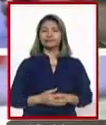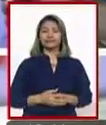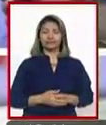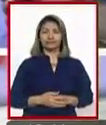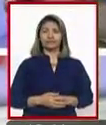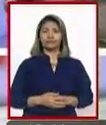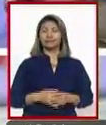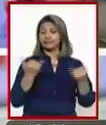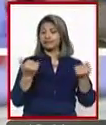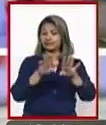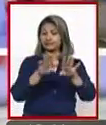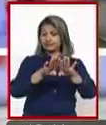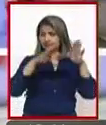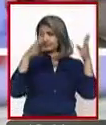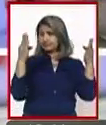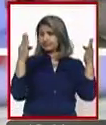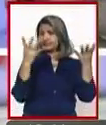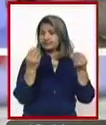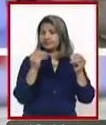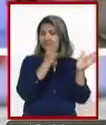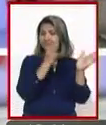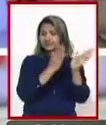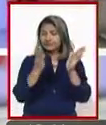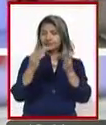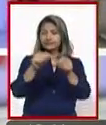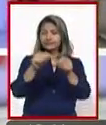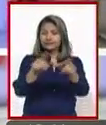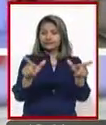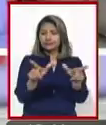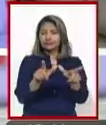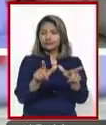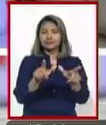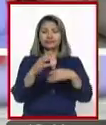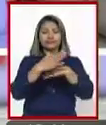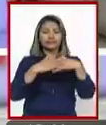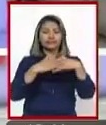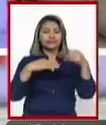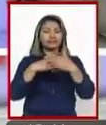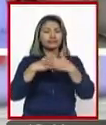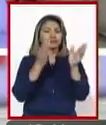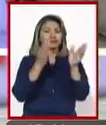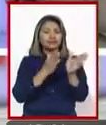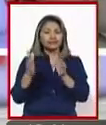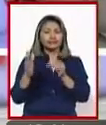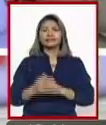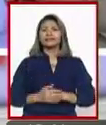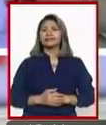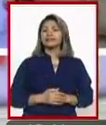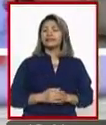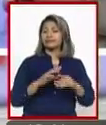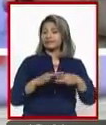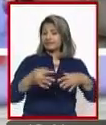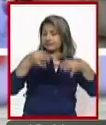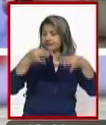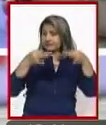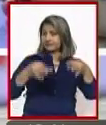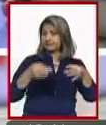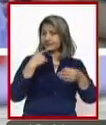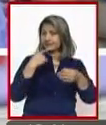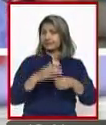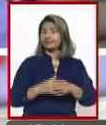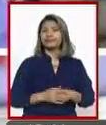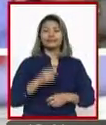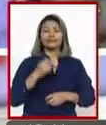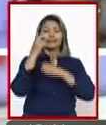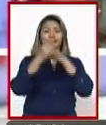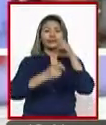que quienes quieran adelantarse y acomodarse lo puedan hacer ordenadamente. Pero oficialmente, como sucede, así es la